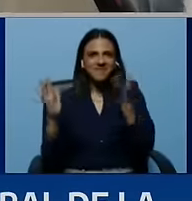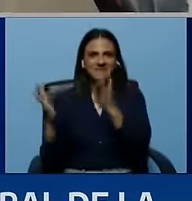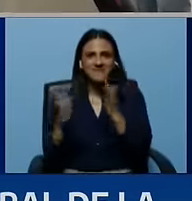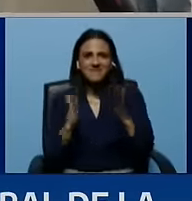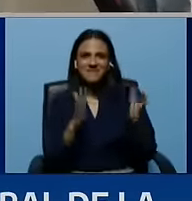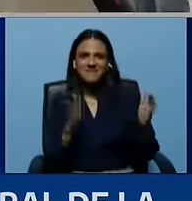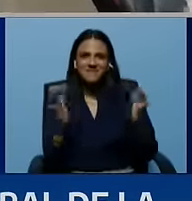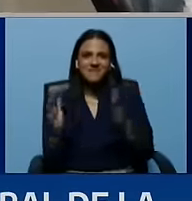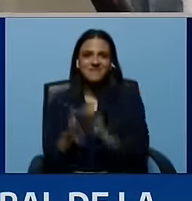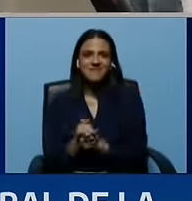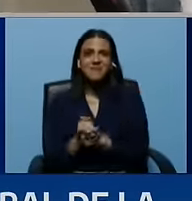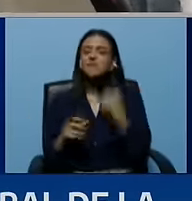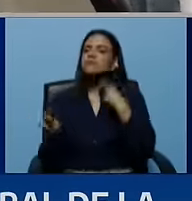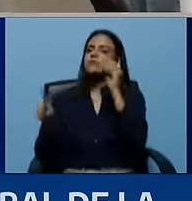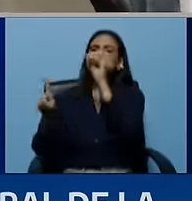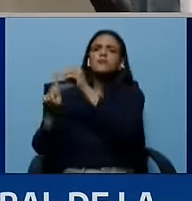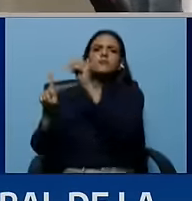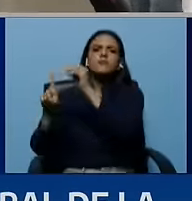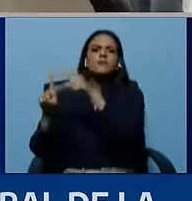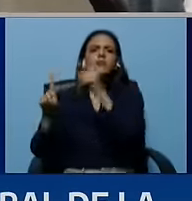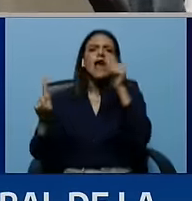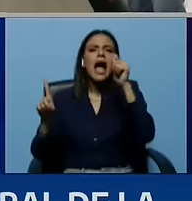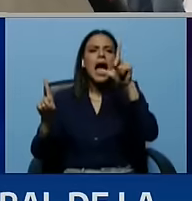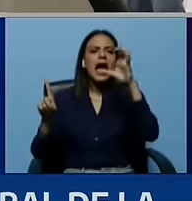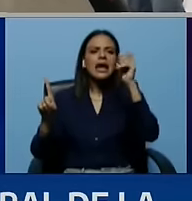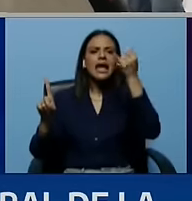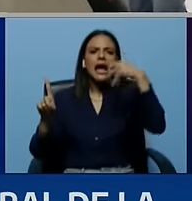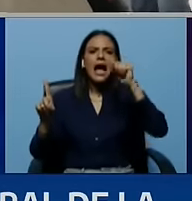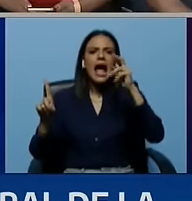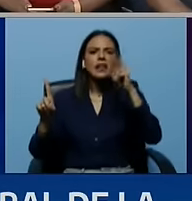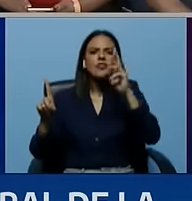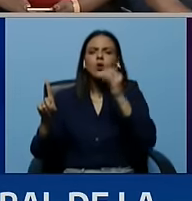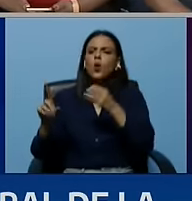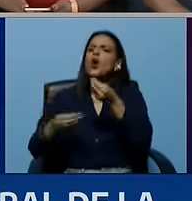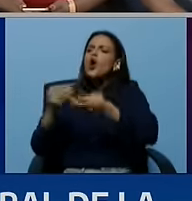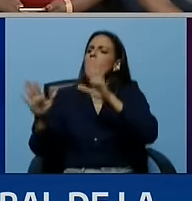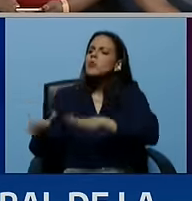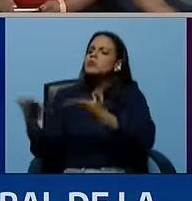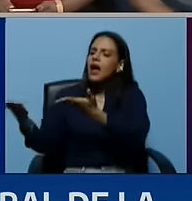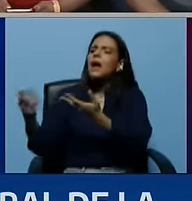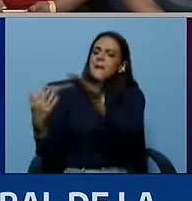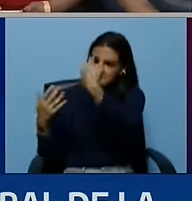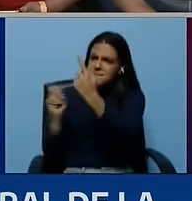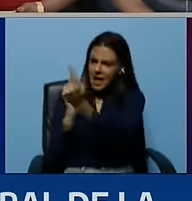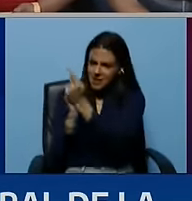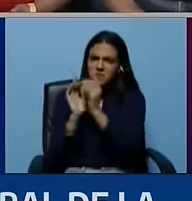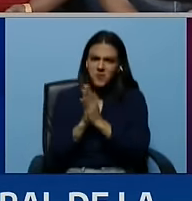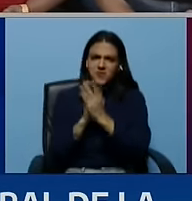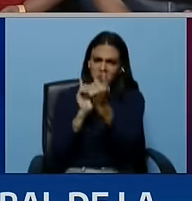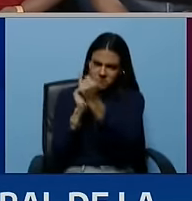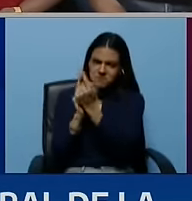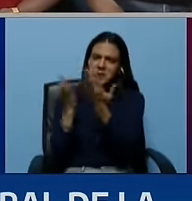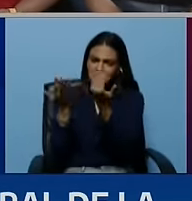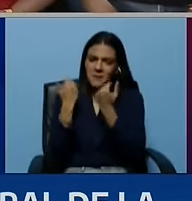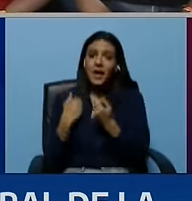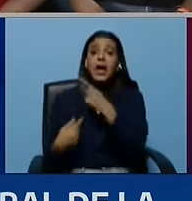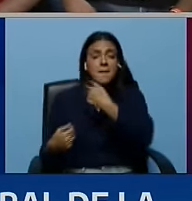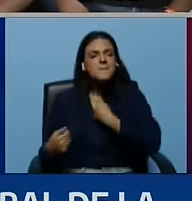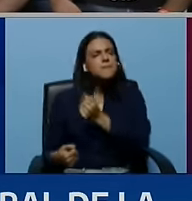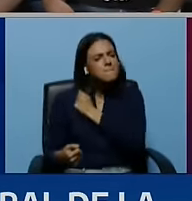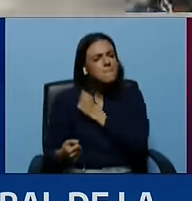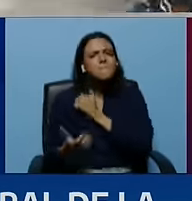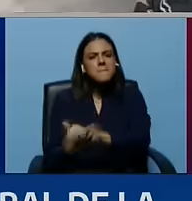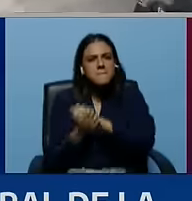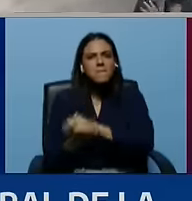Alejandro Pistol, ¿está ahí? ¿Dónde está? Oye, Alejandro, ¿cómo estás tú? Ven acá, chico. Este es mi pana de los